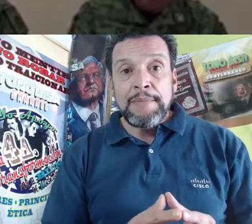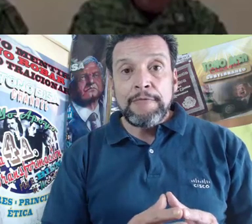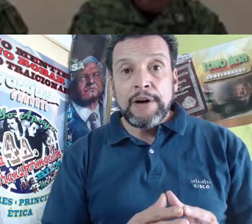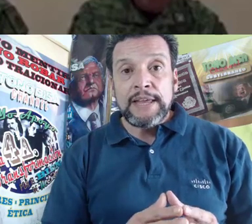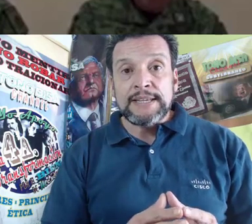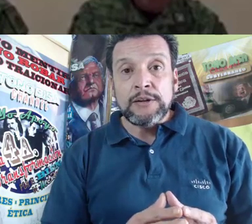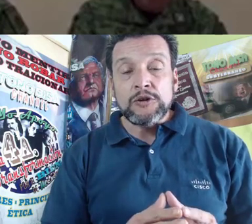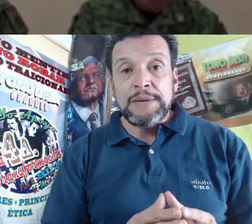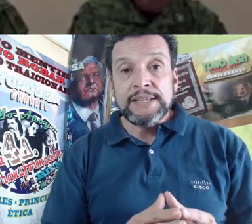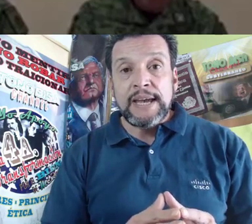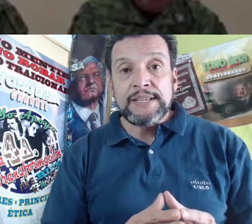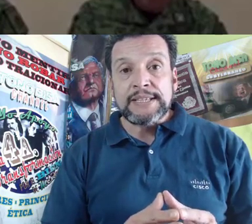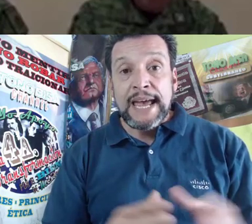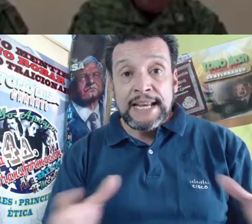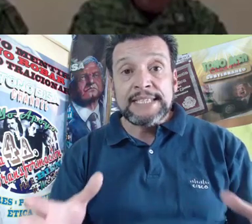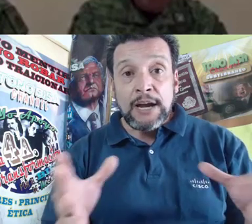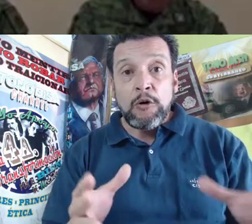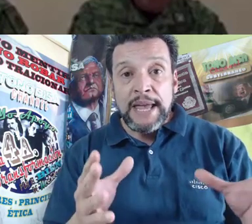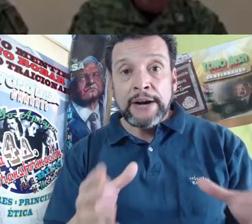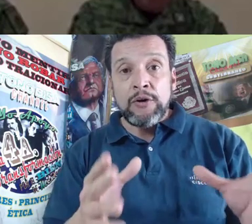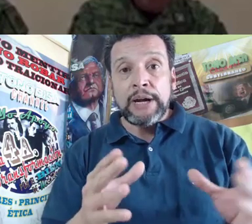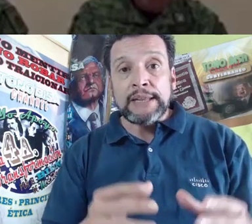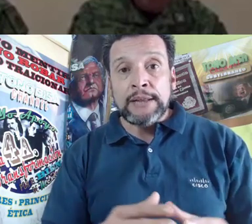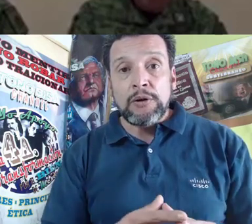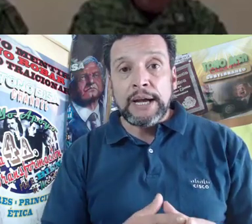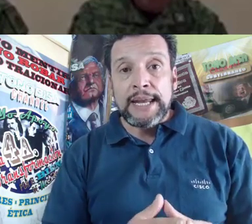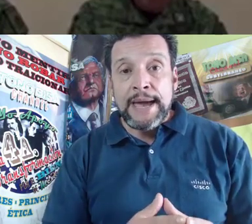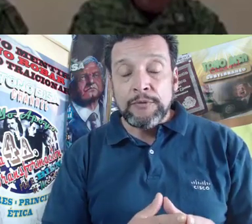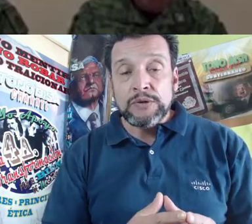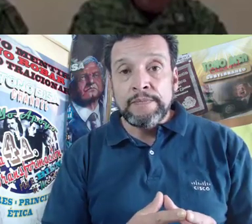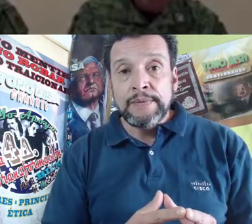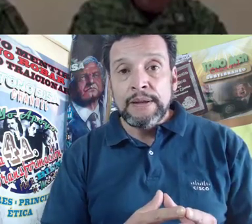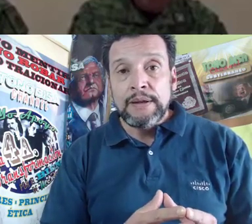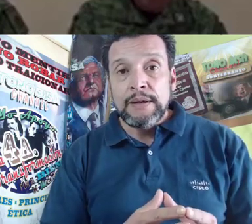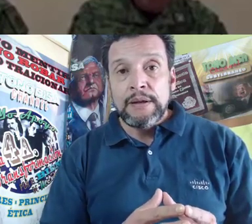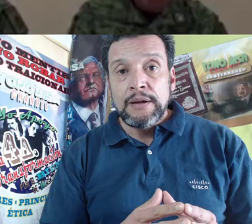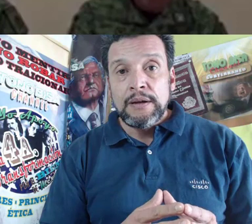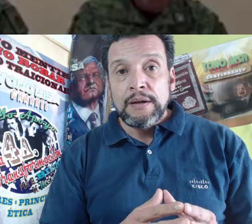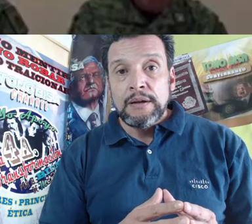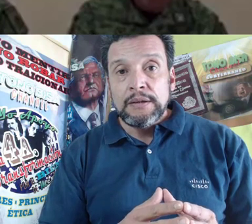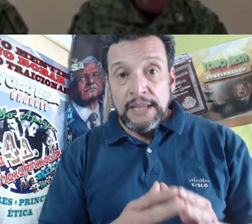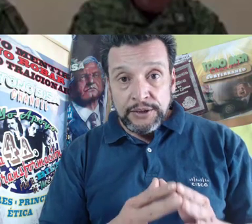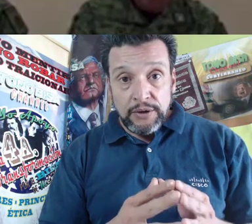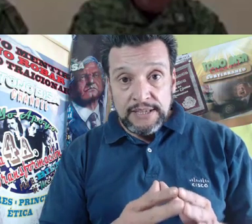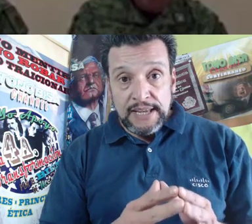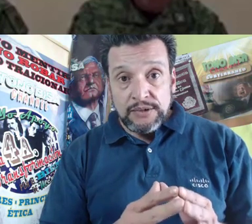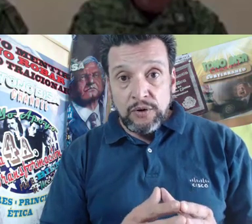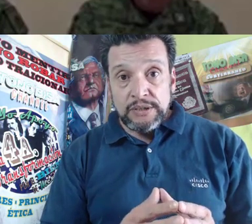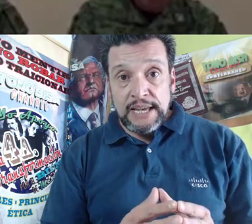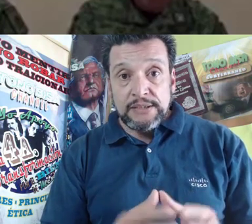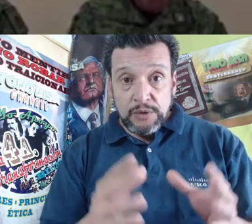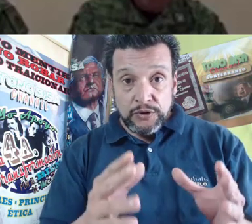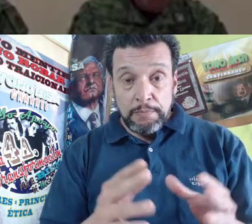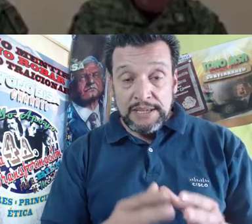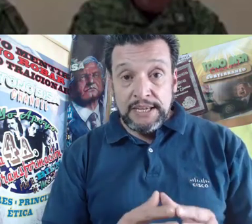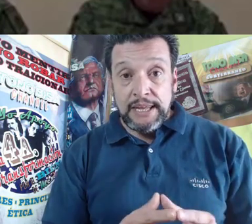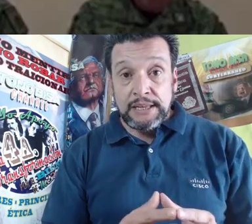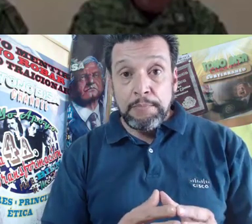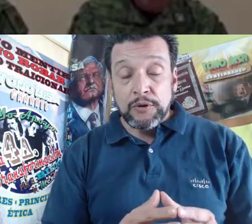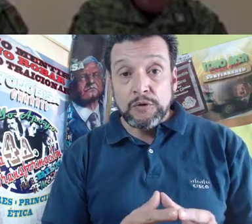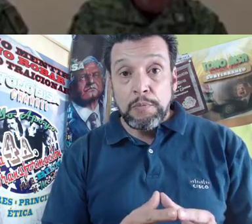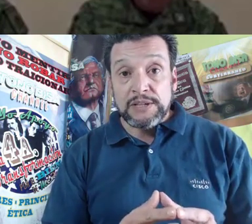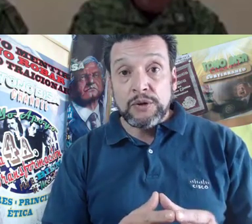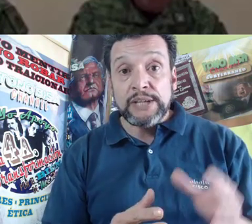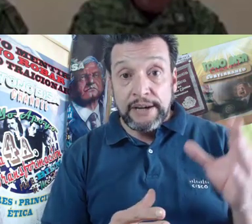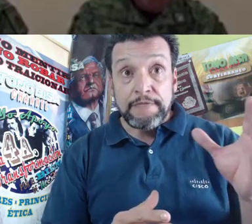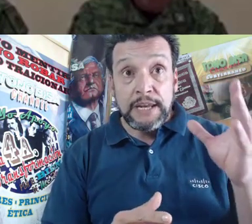el problema fue desde el 2006 traer este gobierno que tanto queríamos. Dentro de estas cosas, nuestro